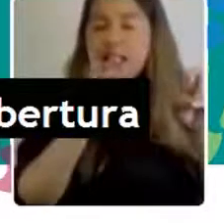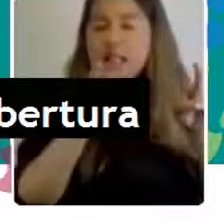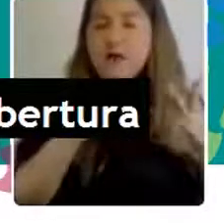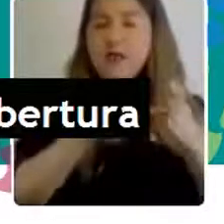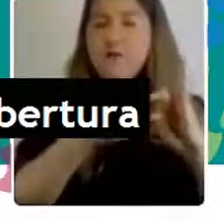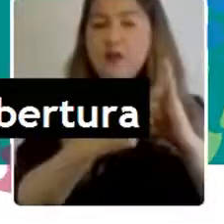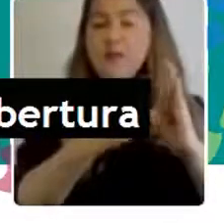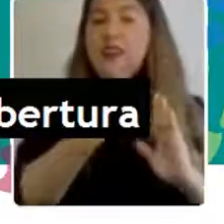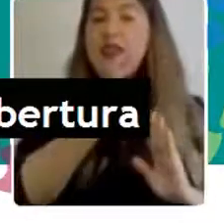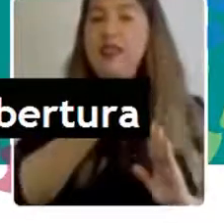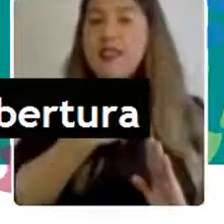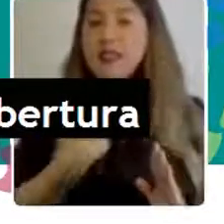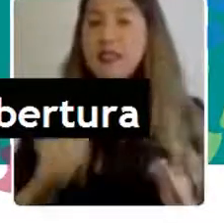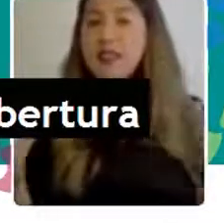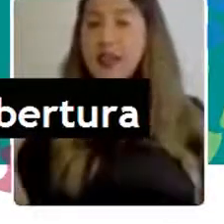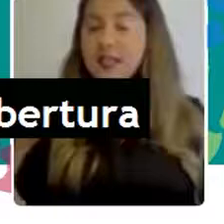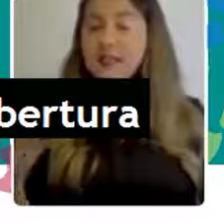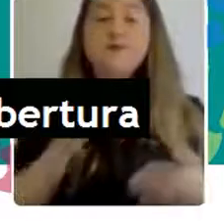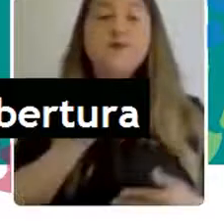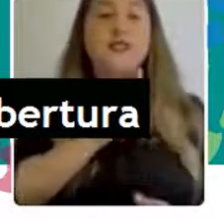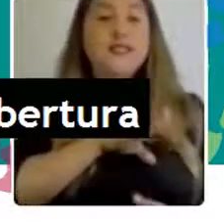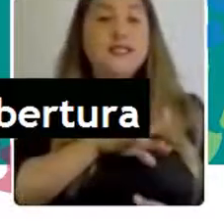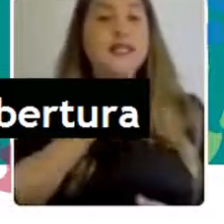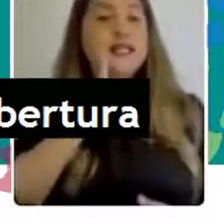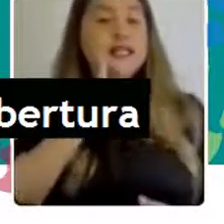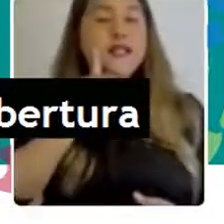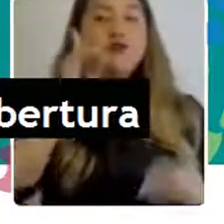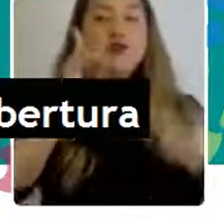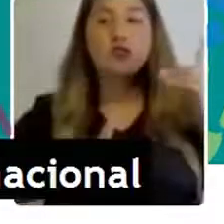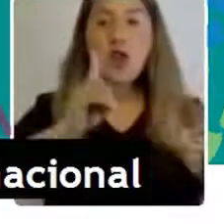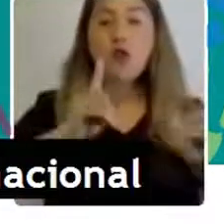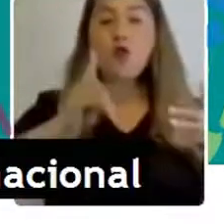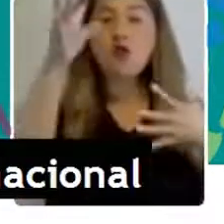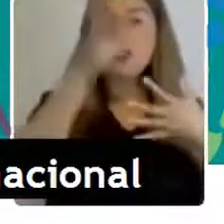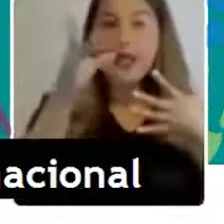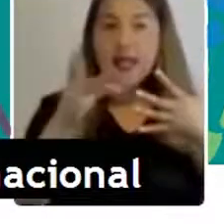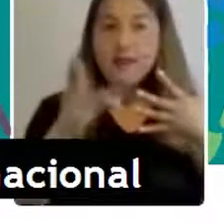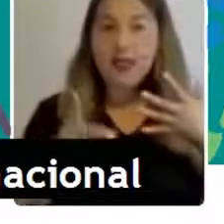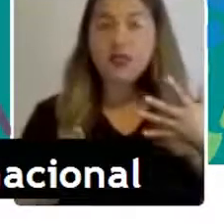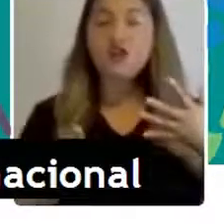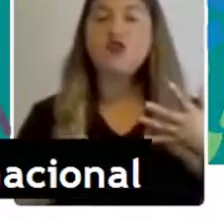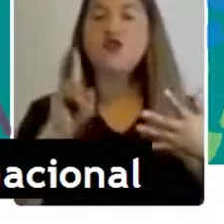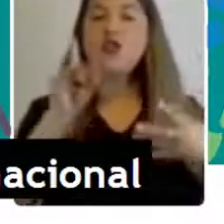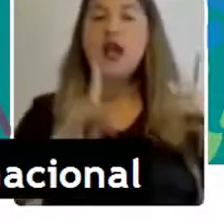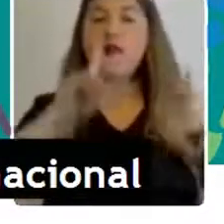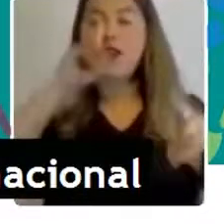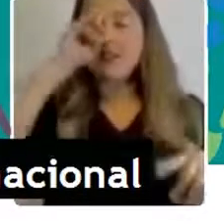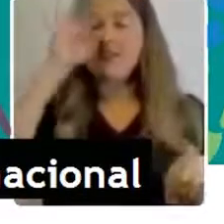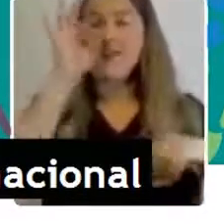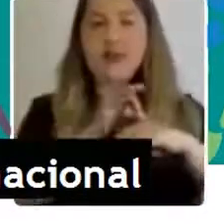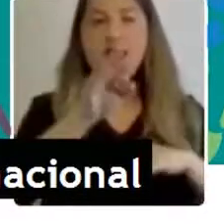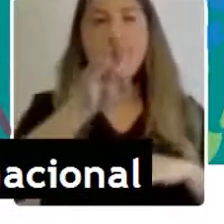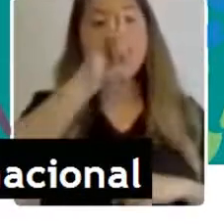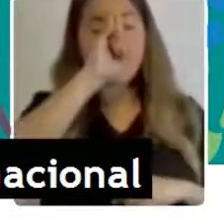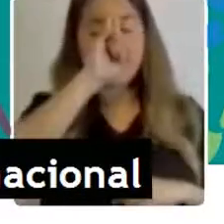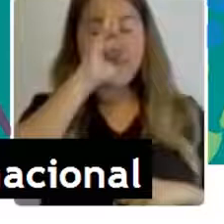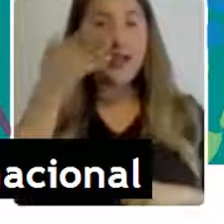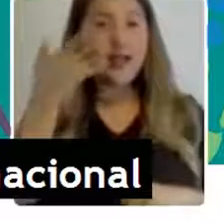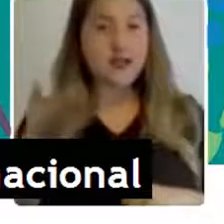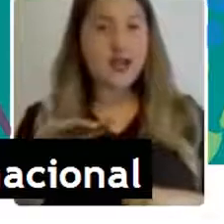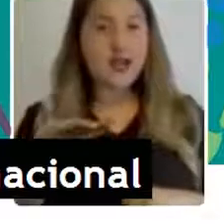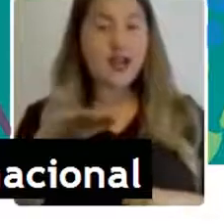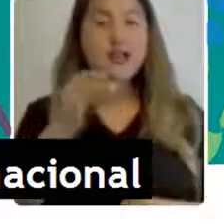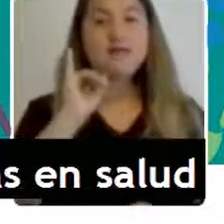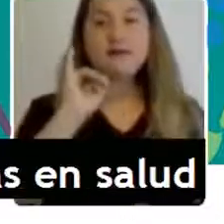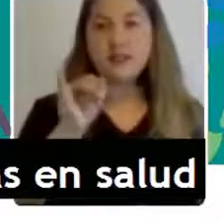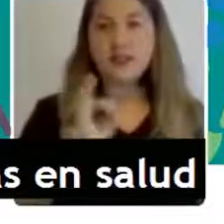tenemos algunos elementos de cobertura y acceso en enfermedades raras. En el caso del gran sistema de